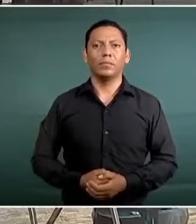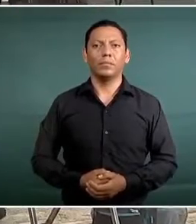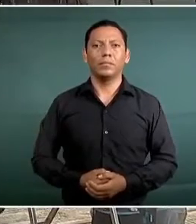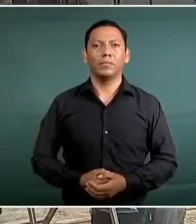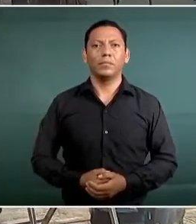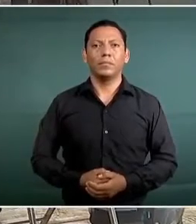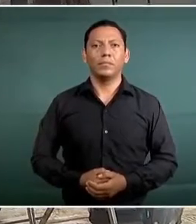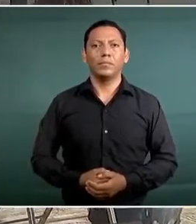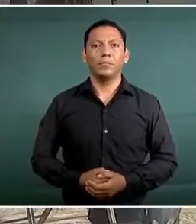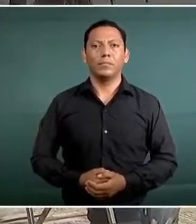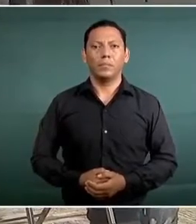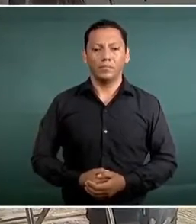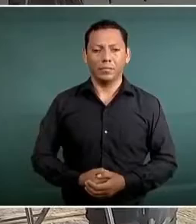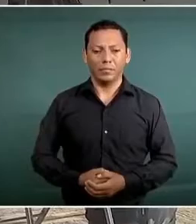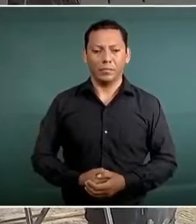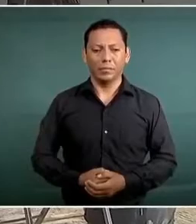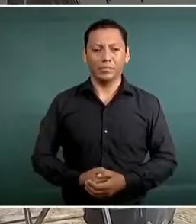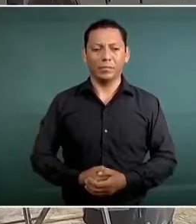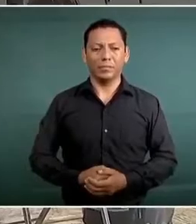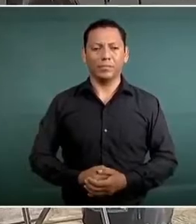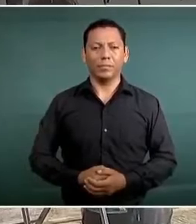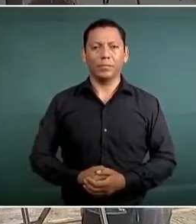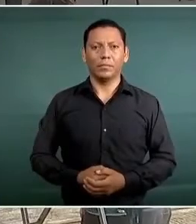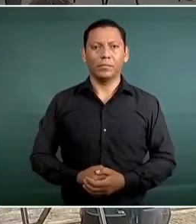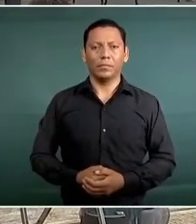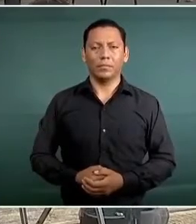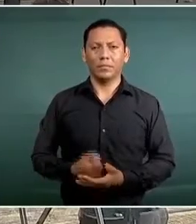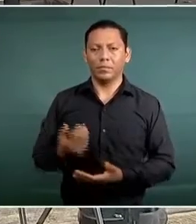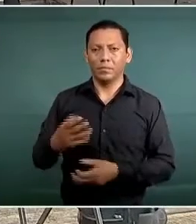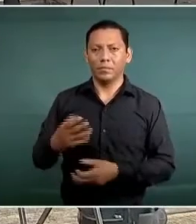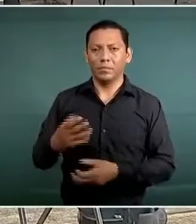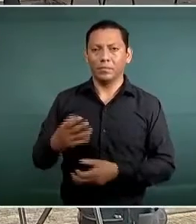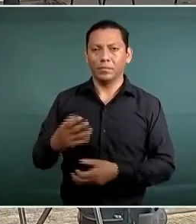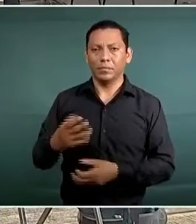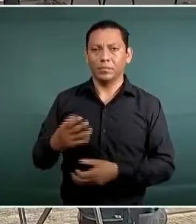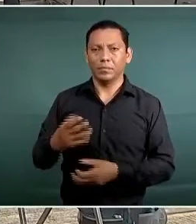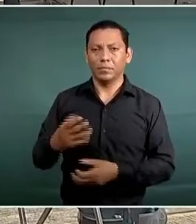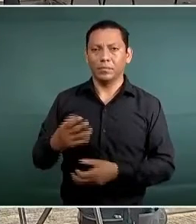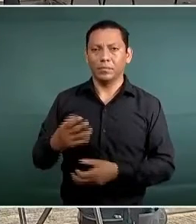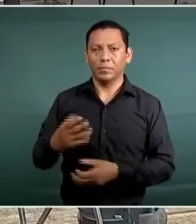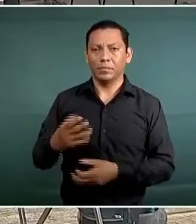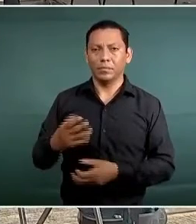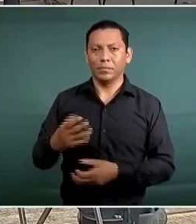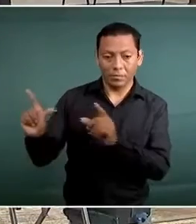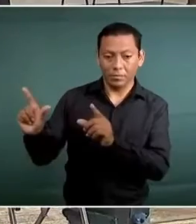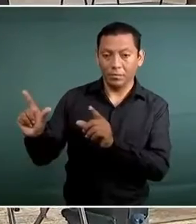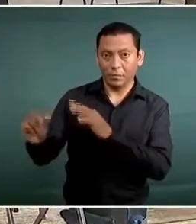Con permiso, señor presidente. Bien, por favor, si me pueden poner las láminas.